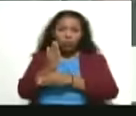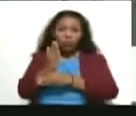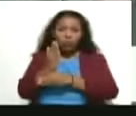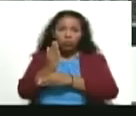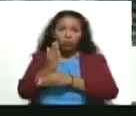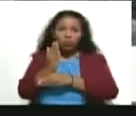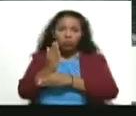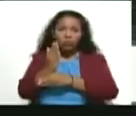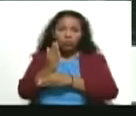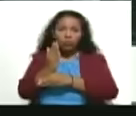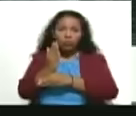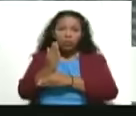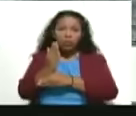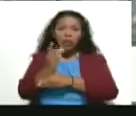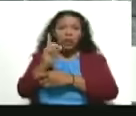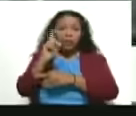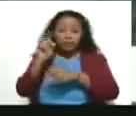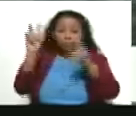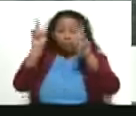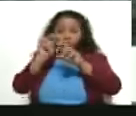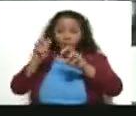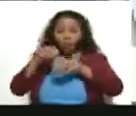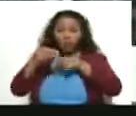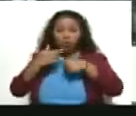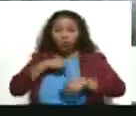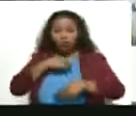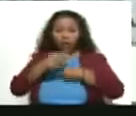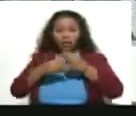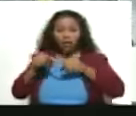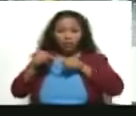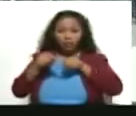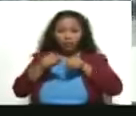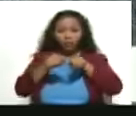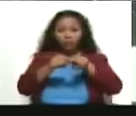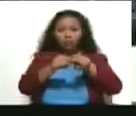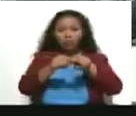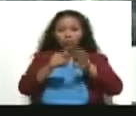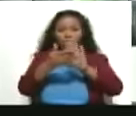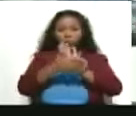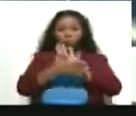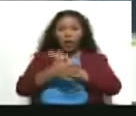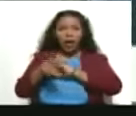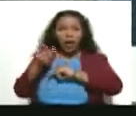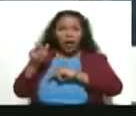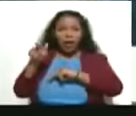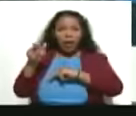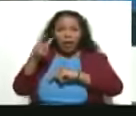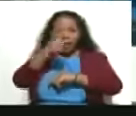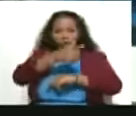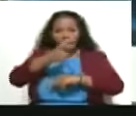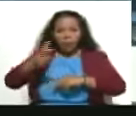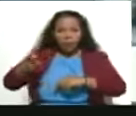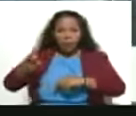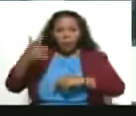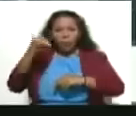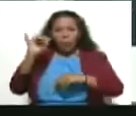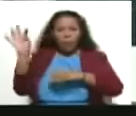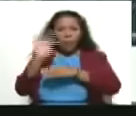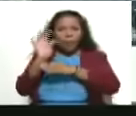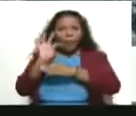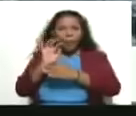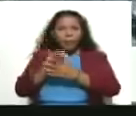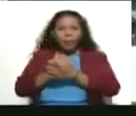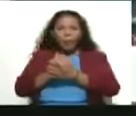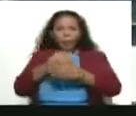supuesto, investigaciones paralelas que estamos realizando, bueno, para aquellas personas que hayan, funcionarios que